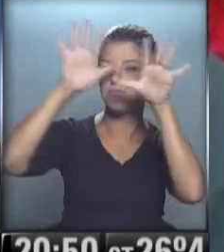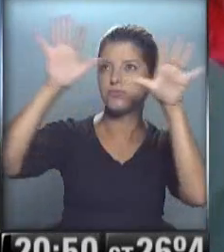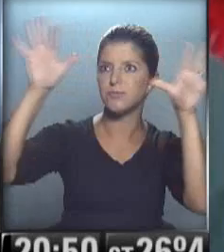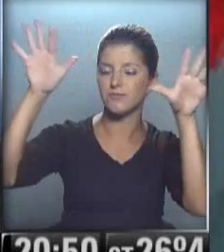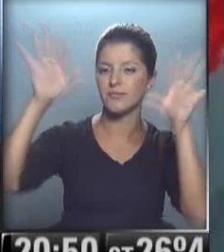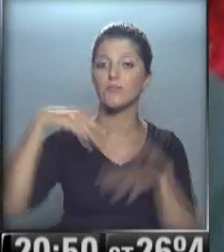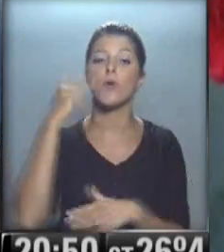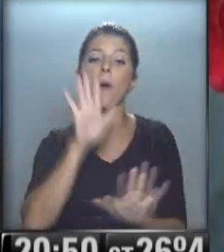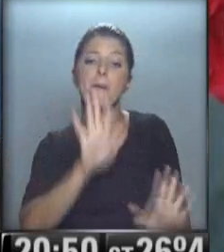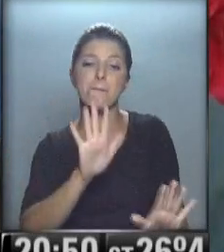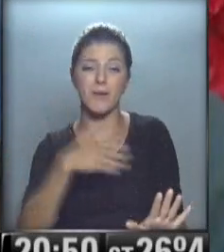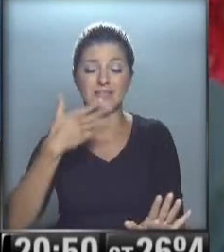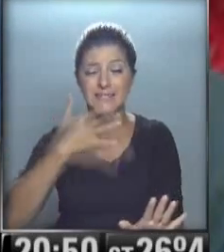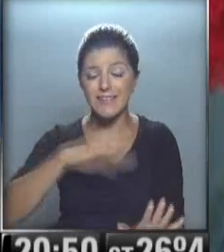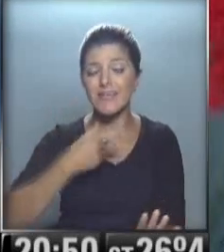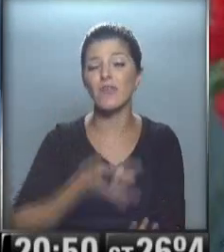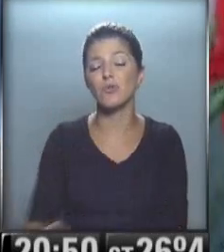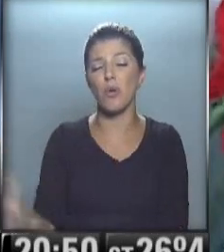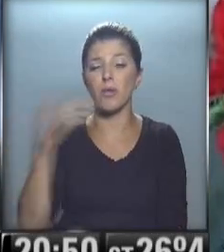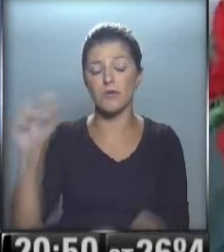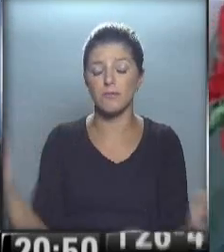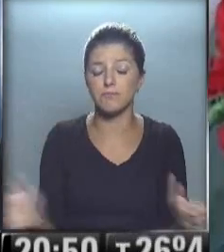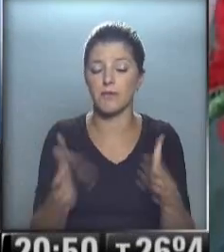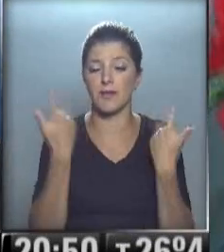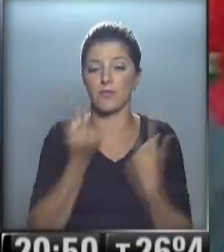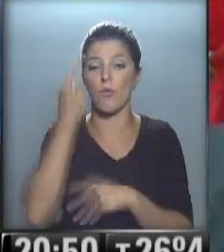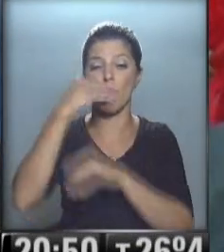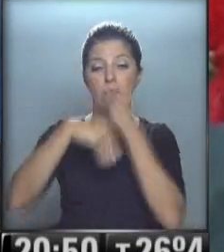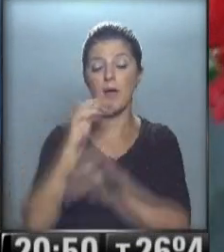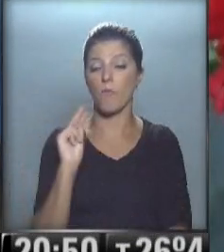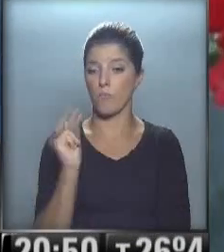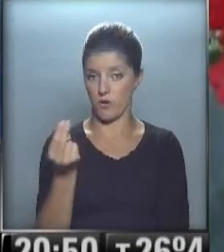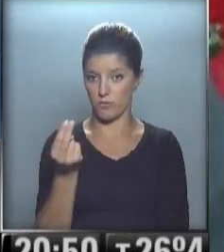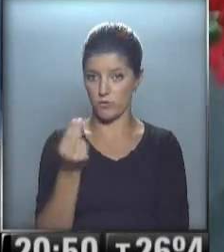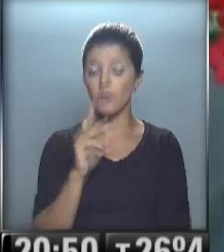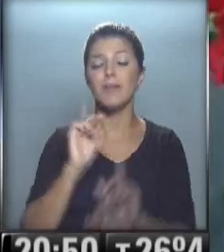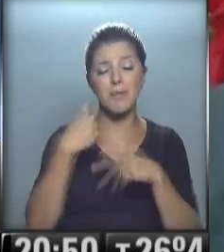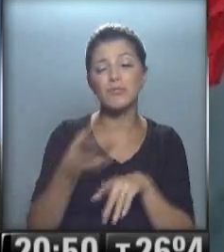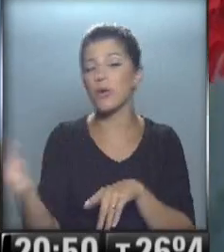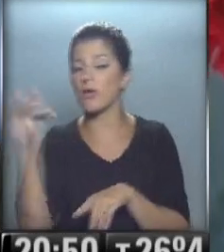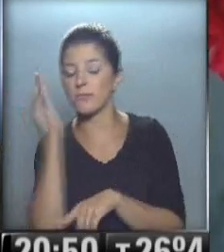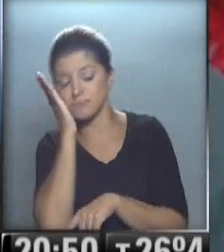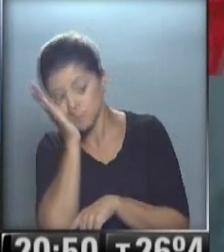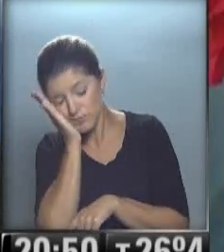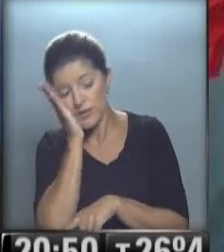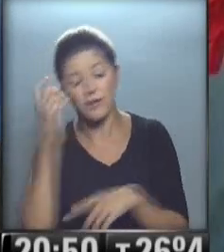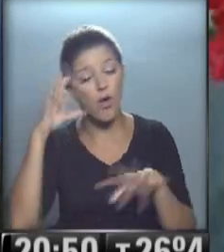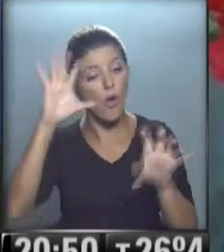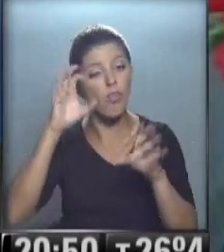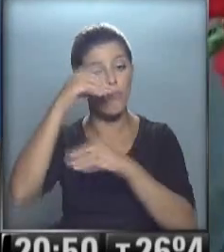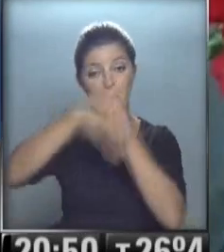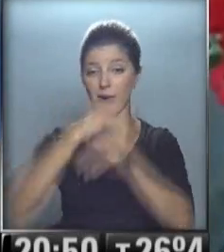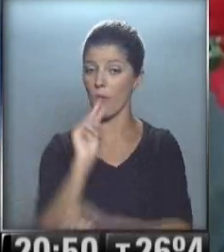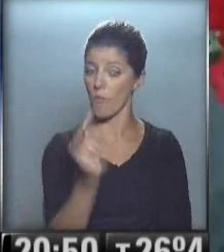que significa levantarse cada día con una pérdida vital. Acostarse cada día con una pérdida vital.